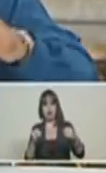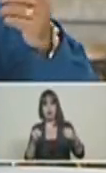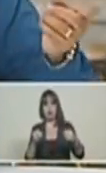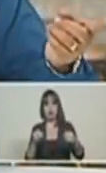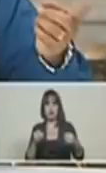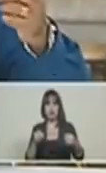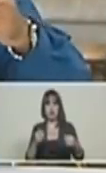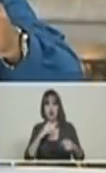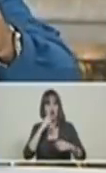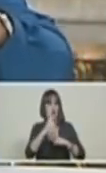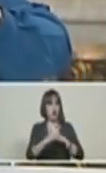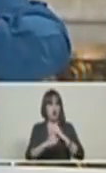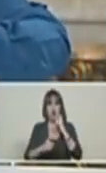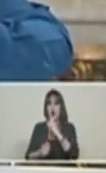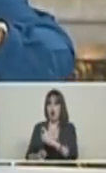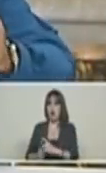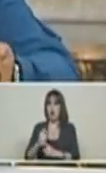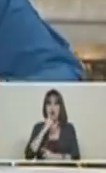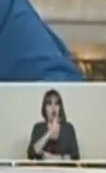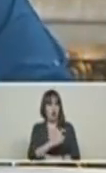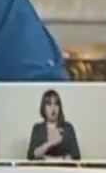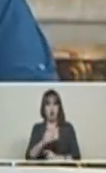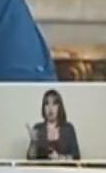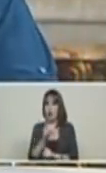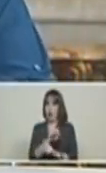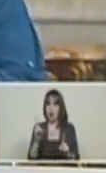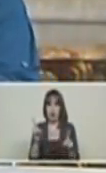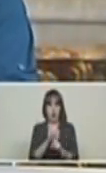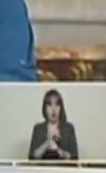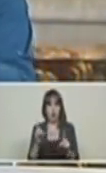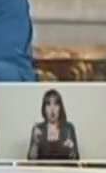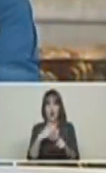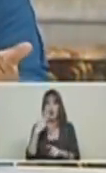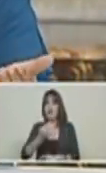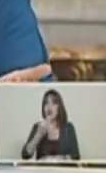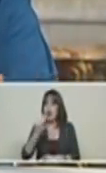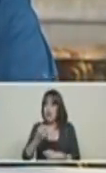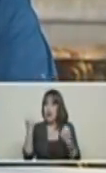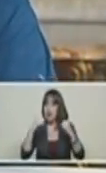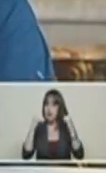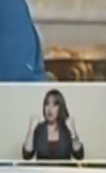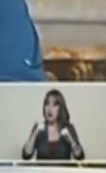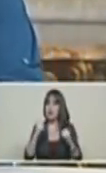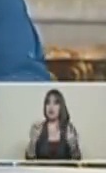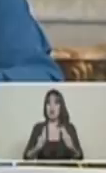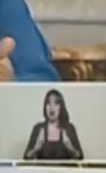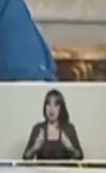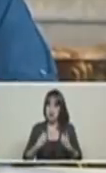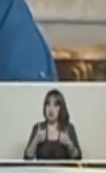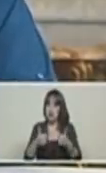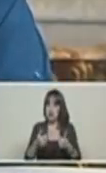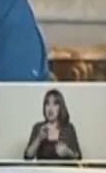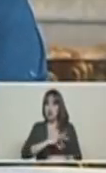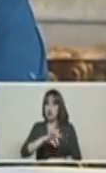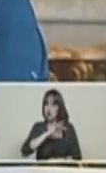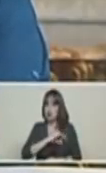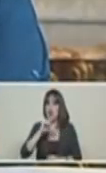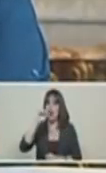Que yo te odio, que tú me odies, que yo te odio. Es un tema de la realidad, de la práctica, de la vida social.